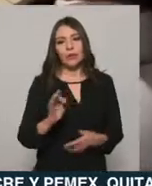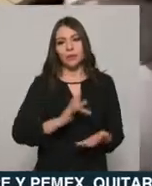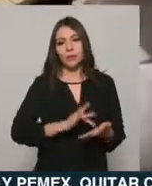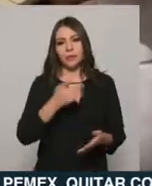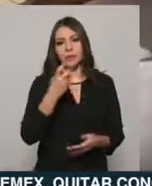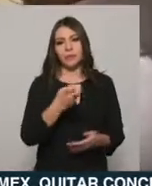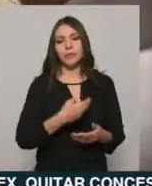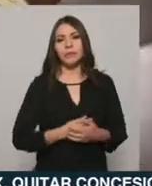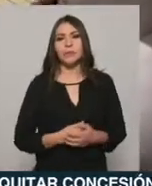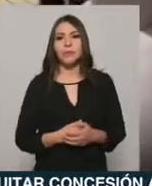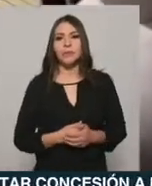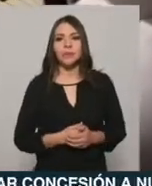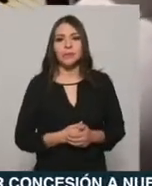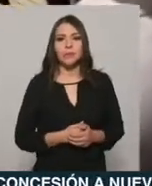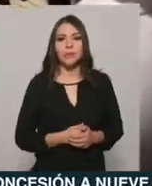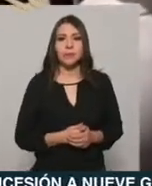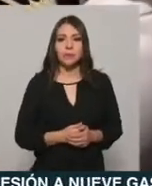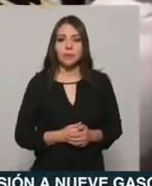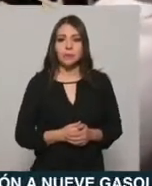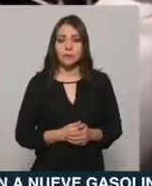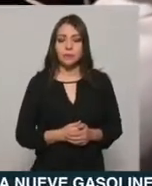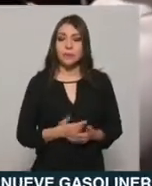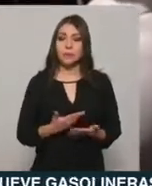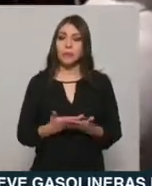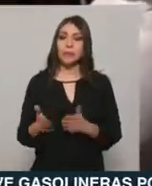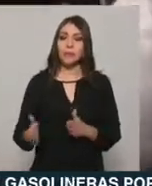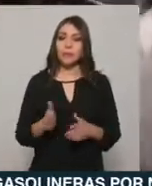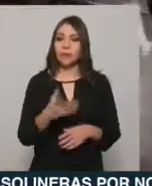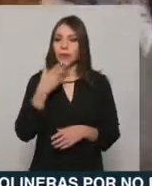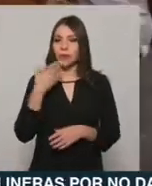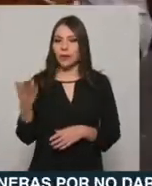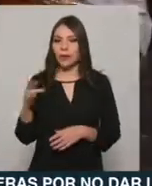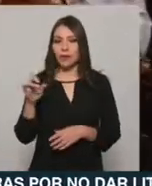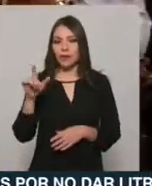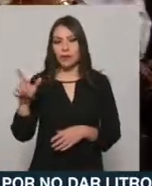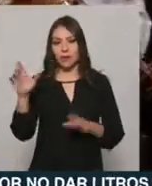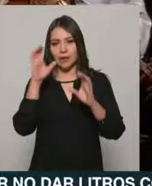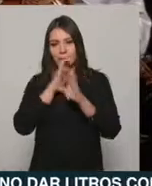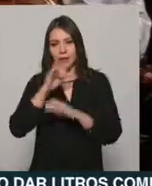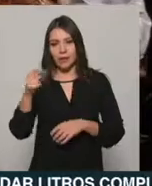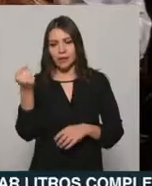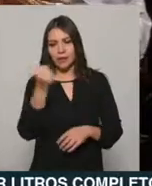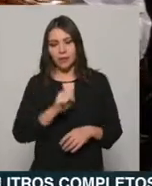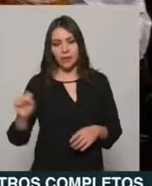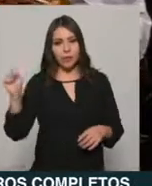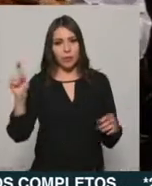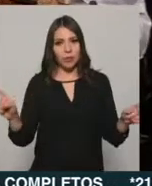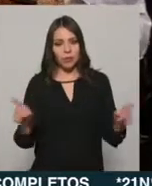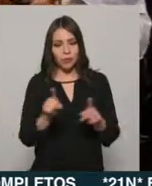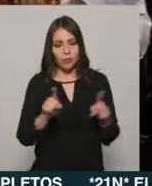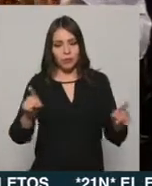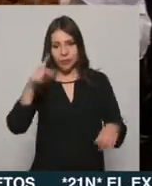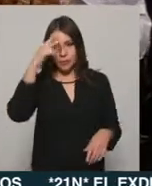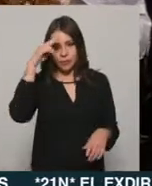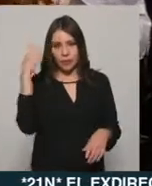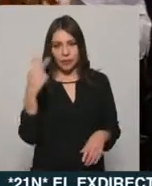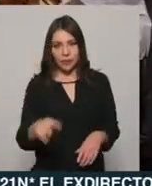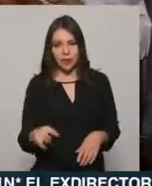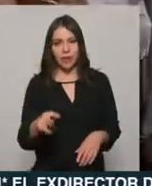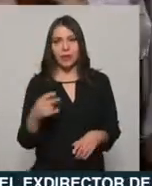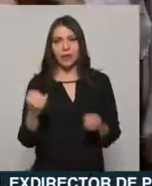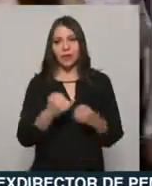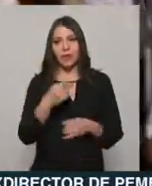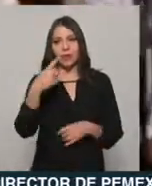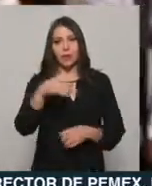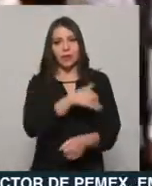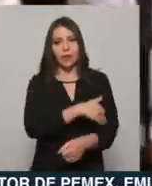Ahora, por tu parte, Rafael, tú eres cantante, eres un emblema de la música mexicana, al igual que toda